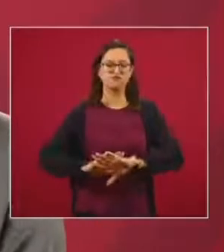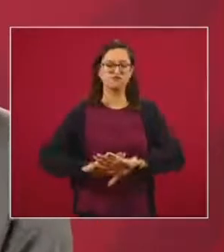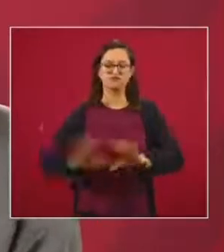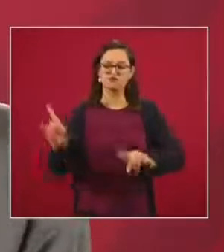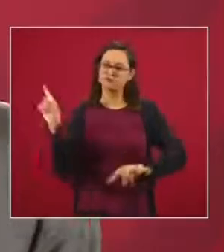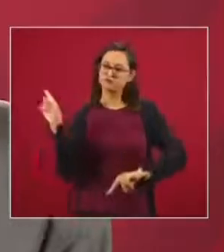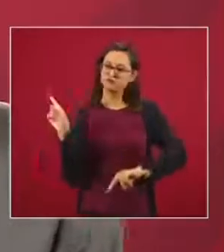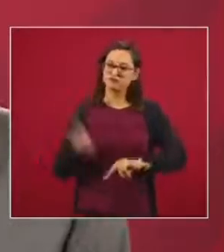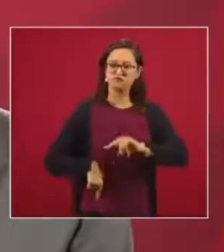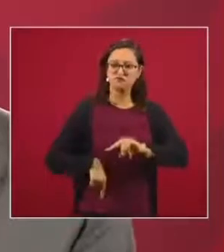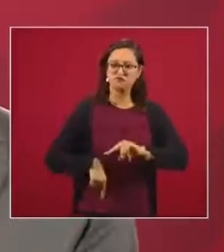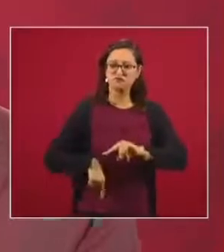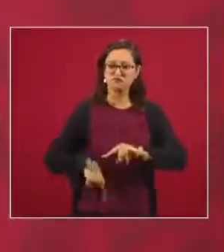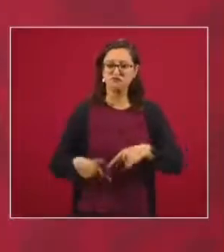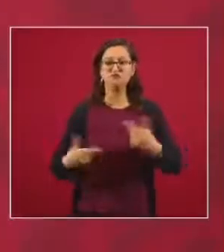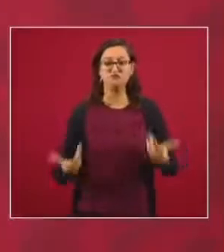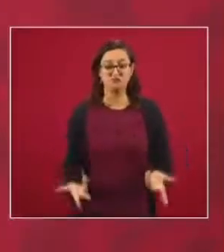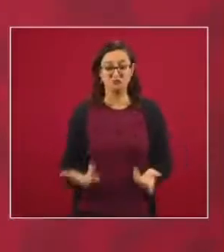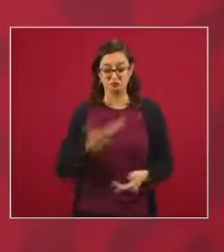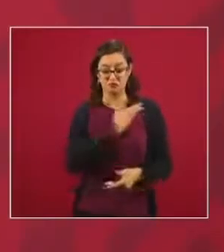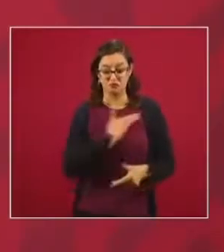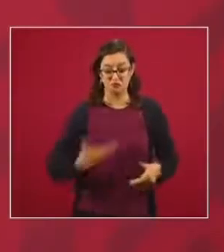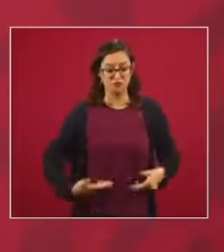y que el presidente en funciones